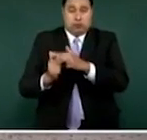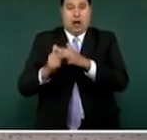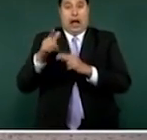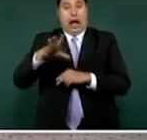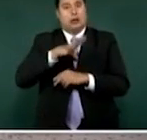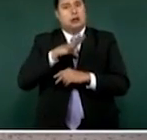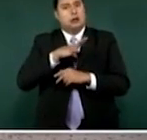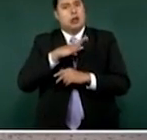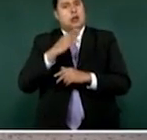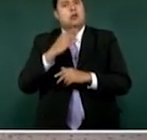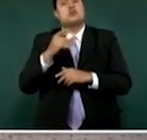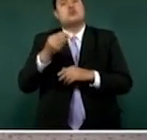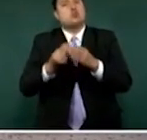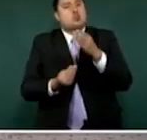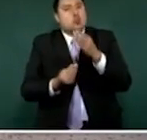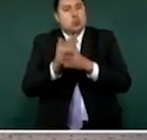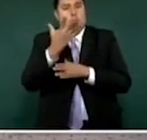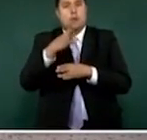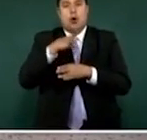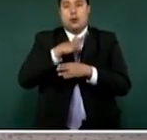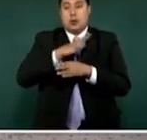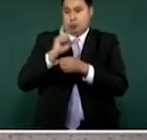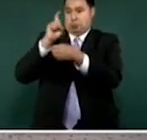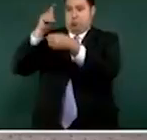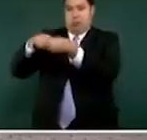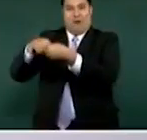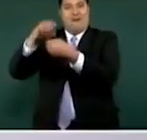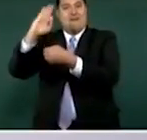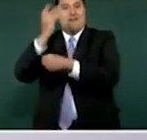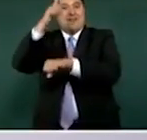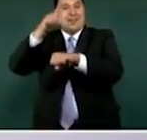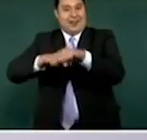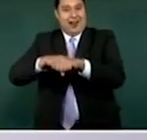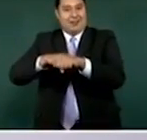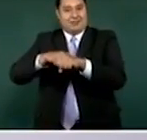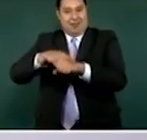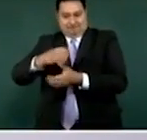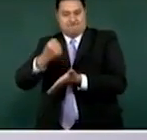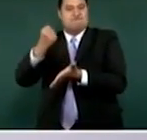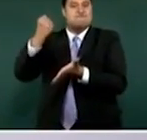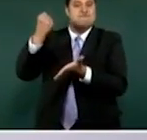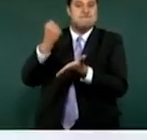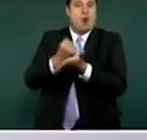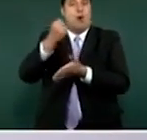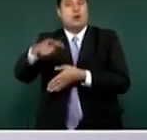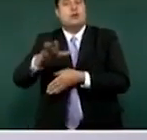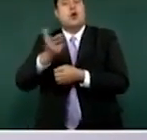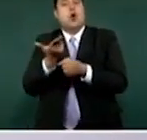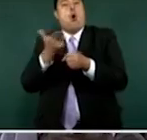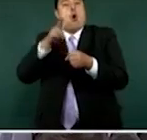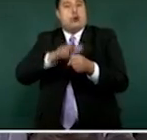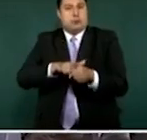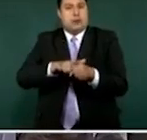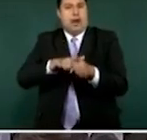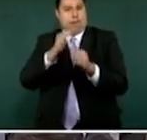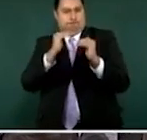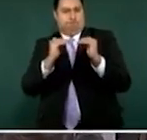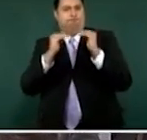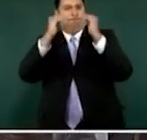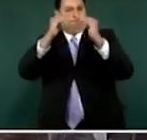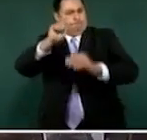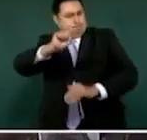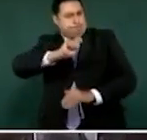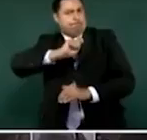a formar parte del sistema federal, vaya a ser reconocido como un hospital de alta